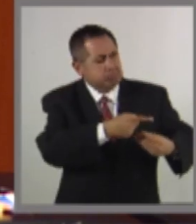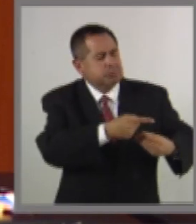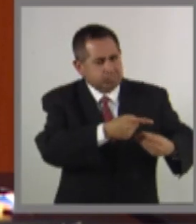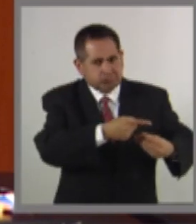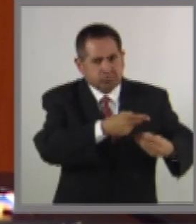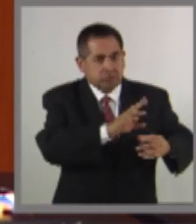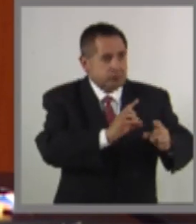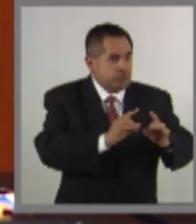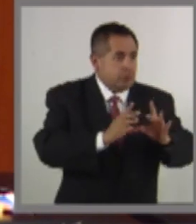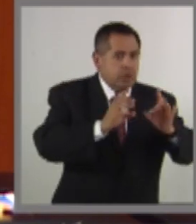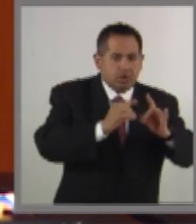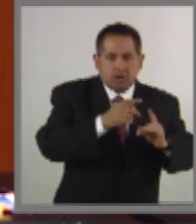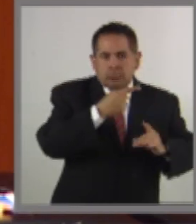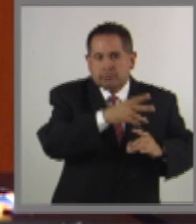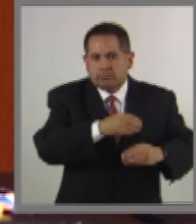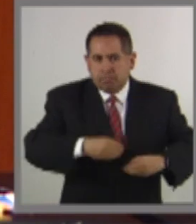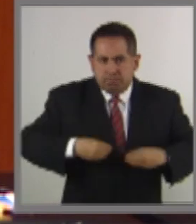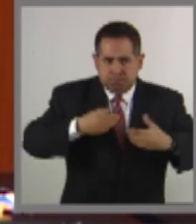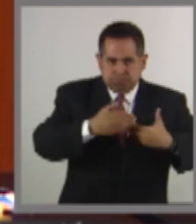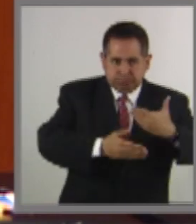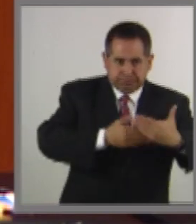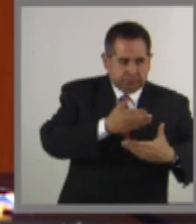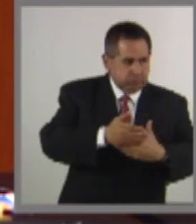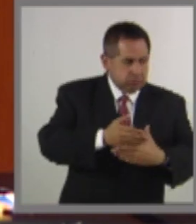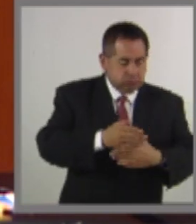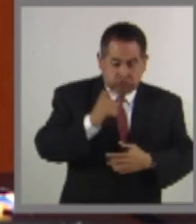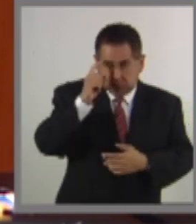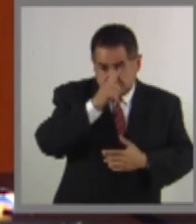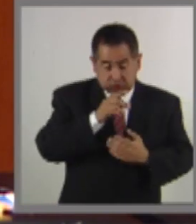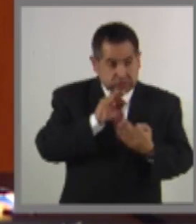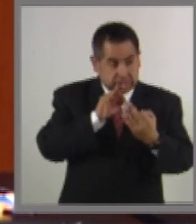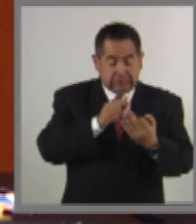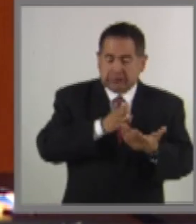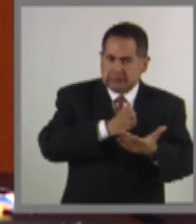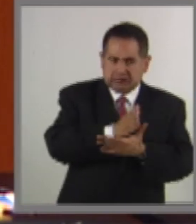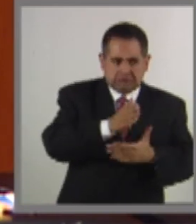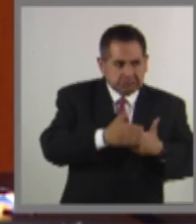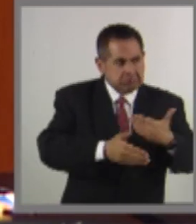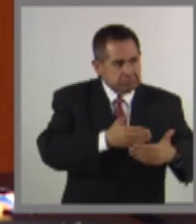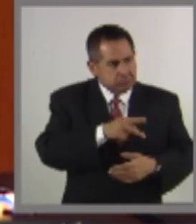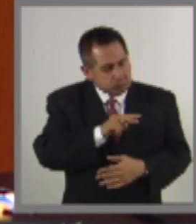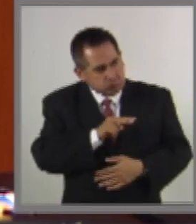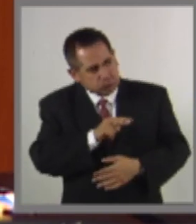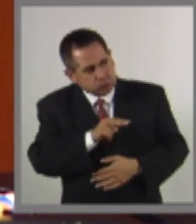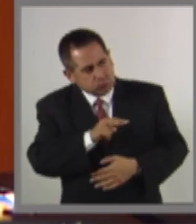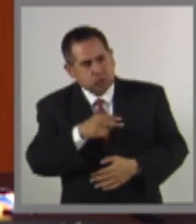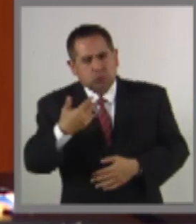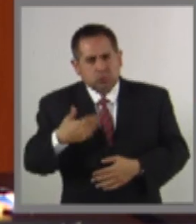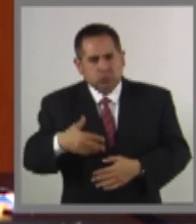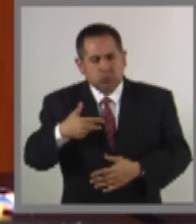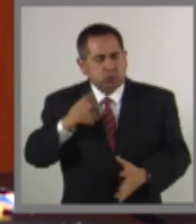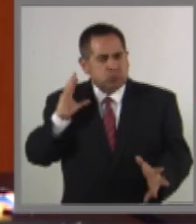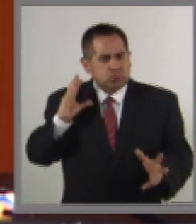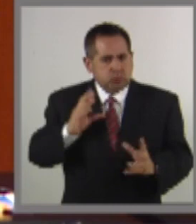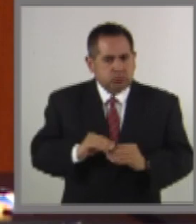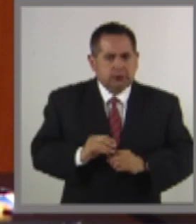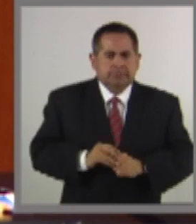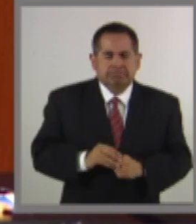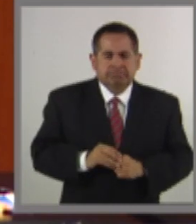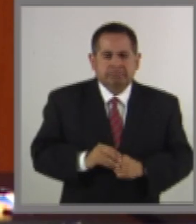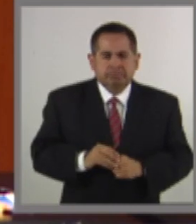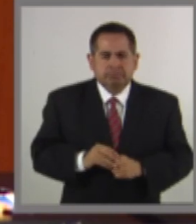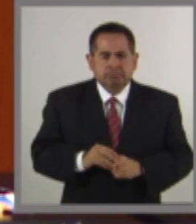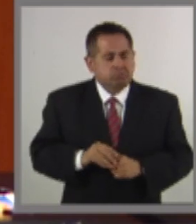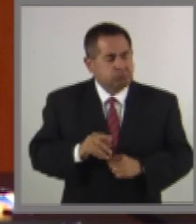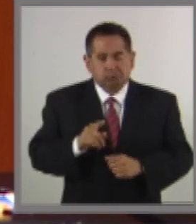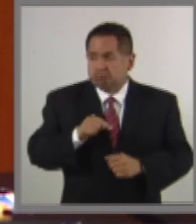que le ha tocado vivir y de los retos que le ha tocado afrontar. Se ha expresado de